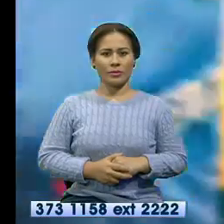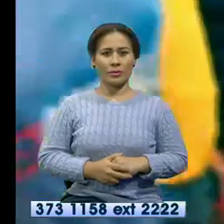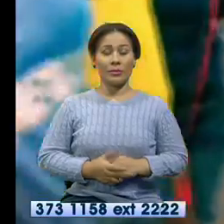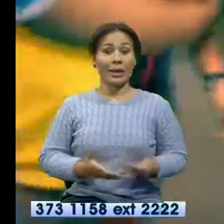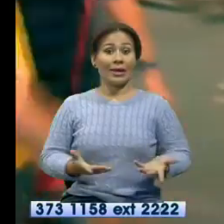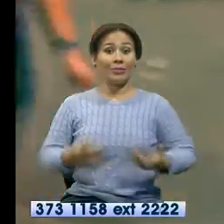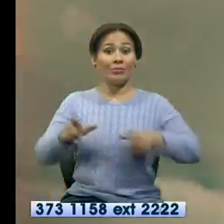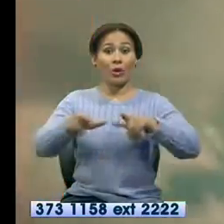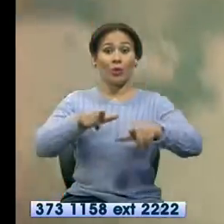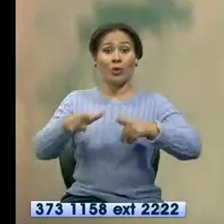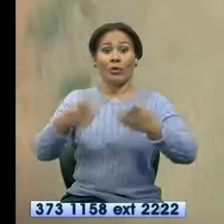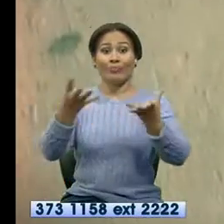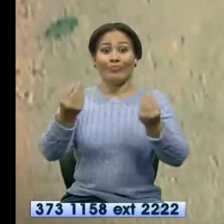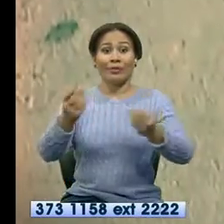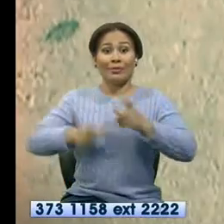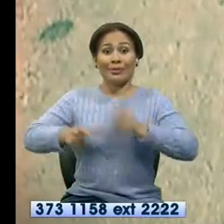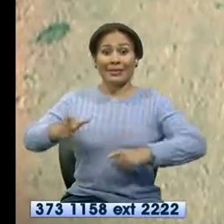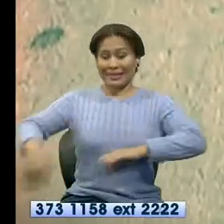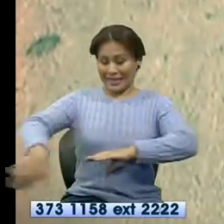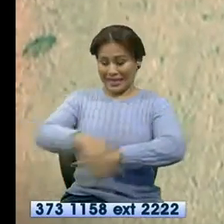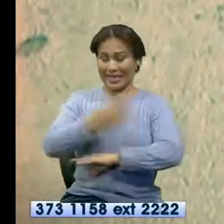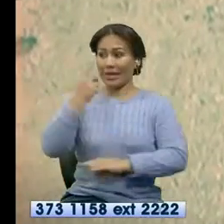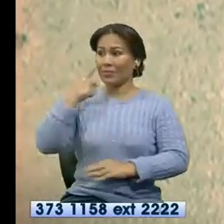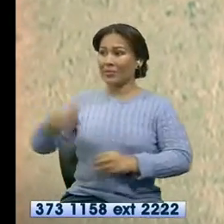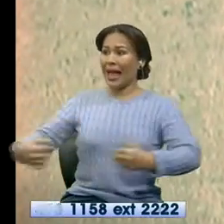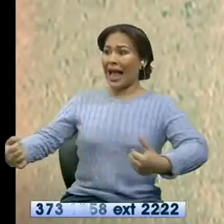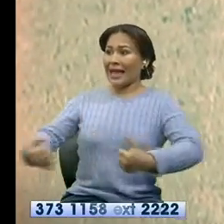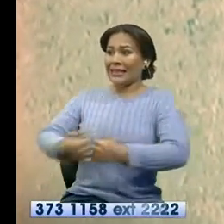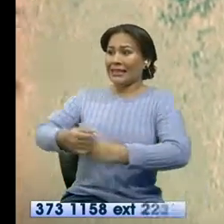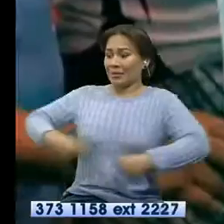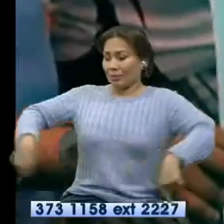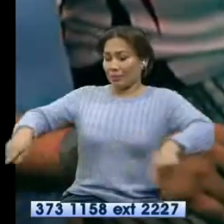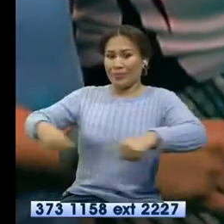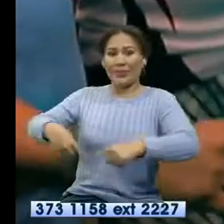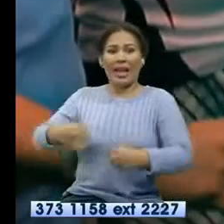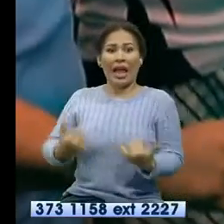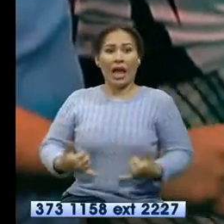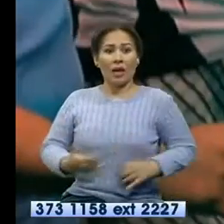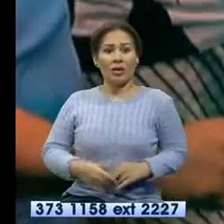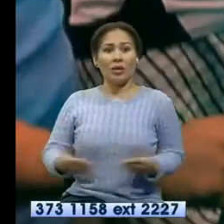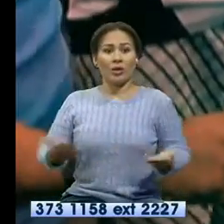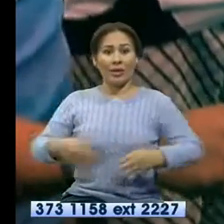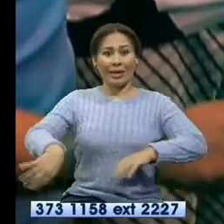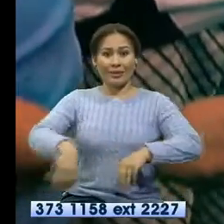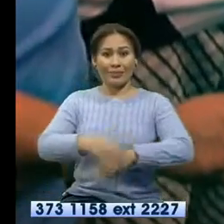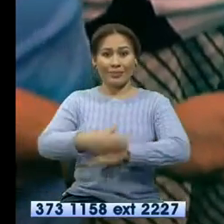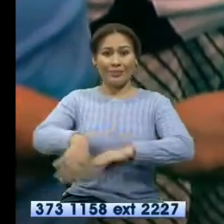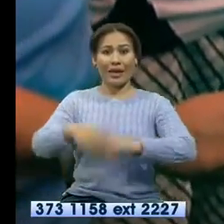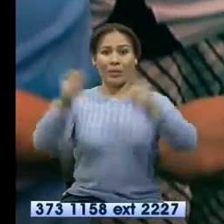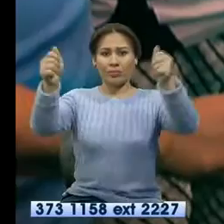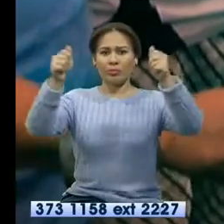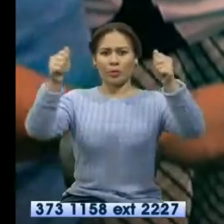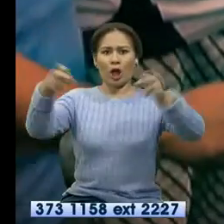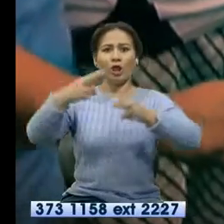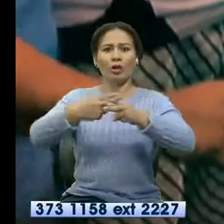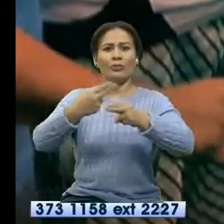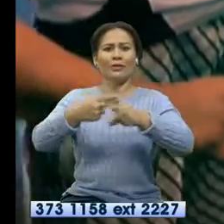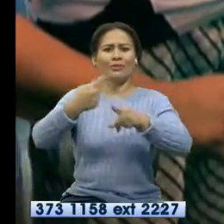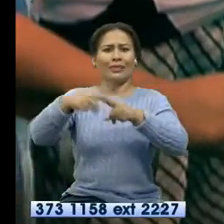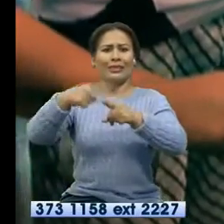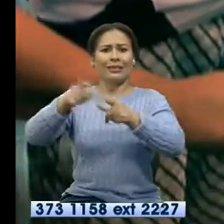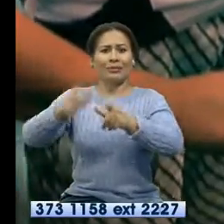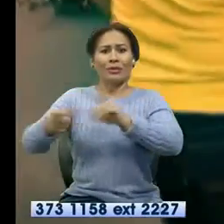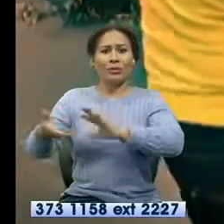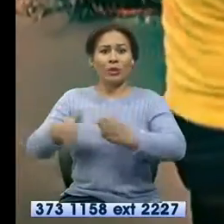En la calzada aún permanecía el rastro de los accidentes recientes. En el papel reposaban plasmados los nombres de las últimas